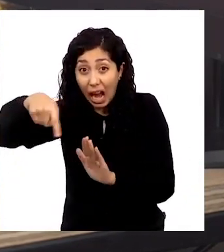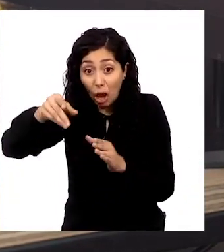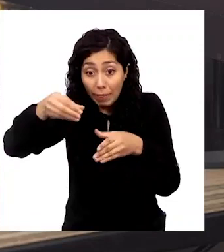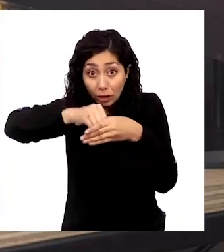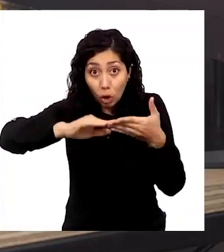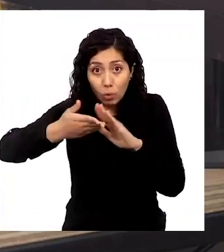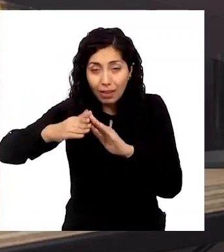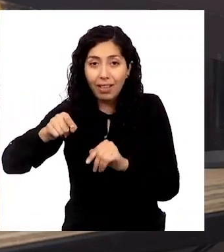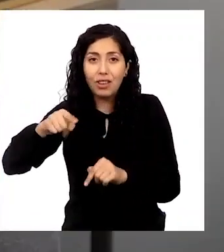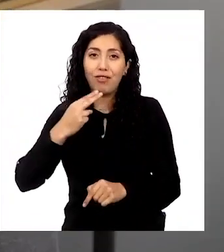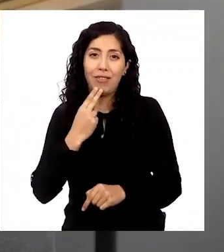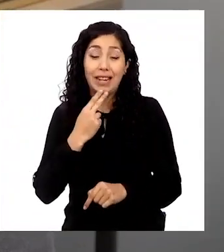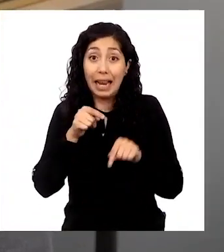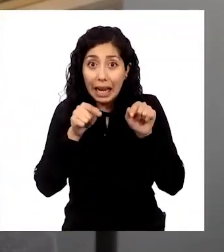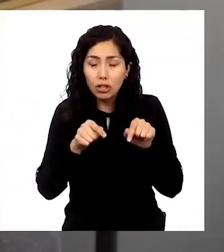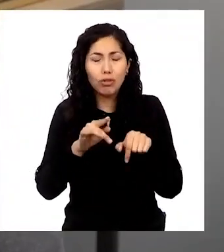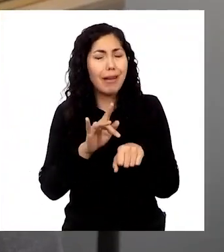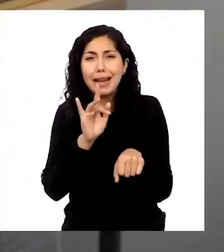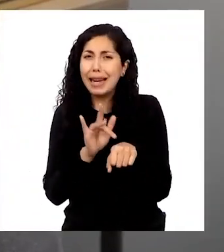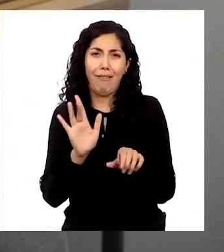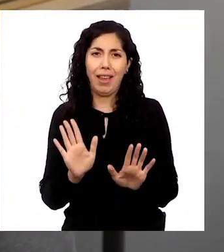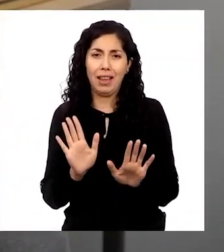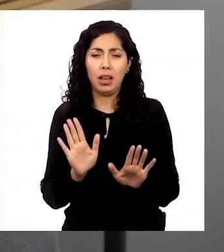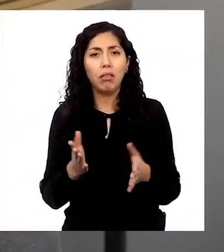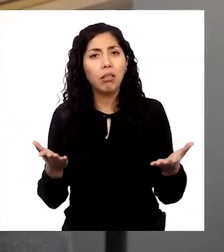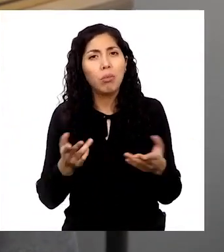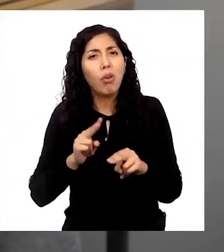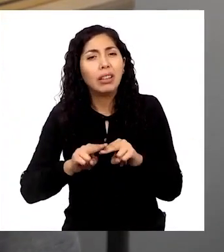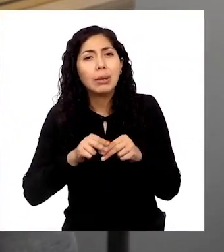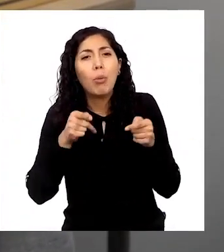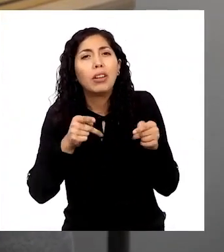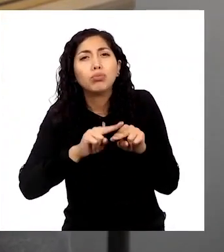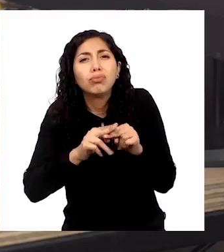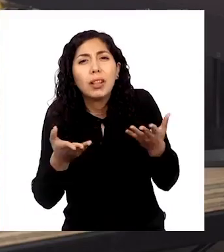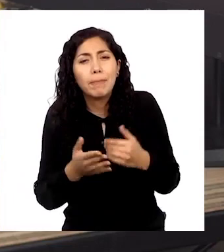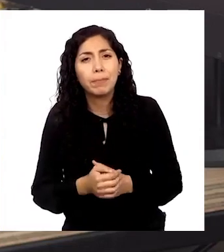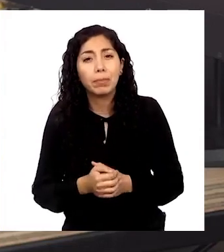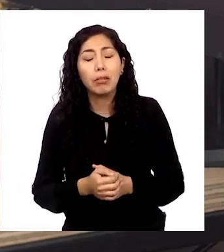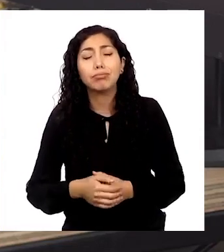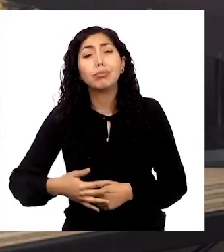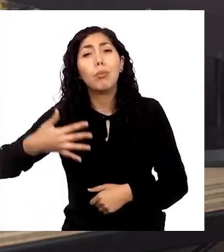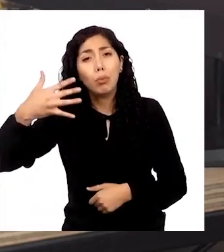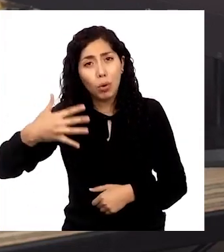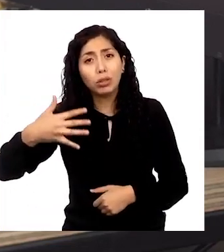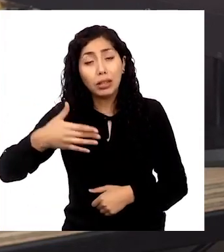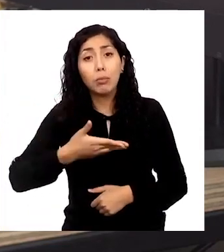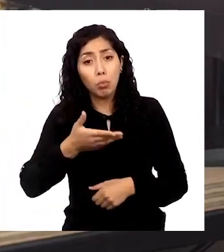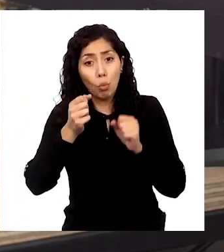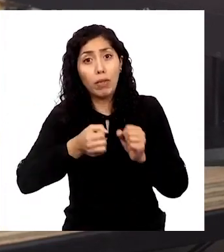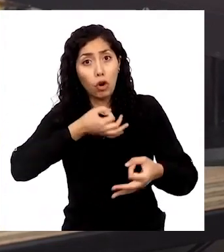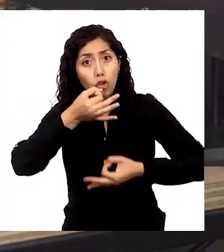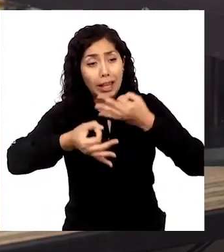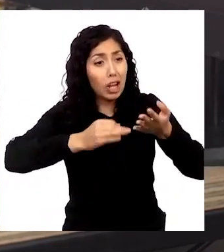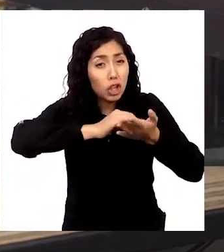dentro de la comunidad donde viven. Eso es gravísimo. ¿Y qué podemos hacer para que esto no pase? Es fundamental que puedan contarle